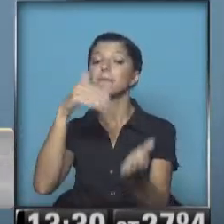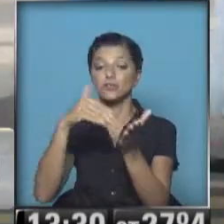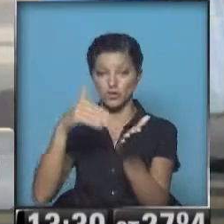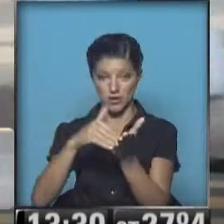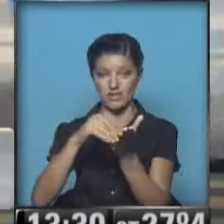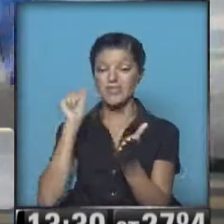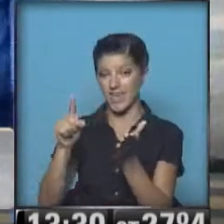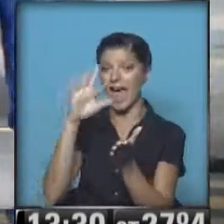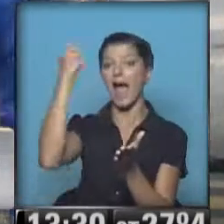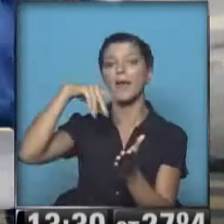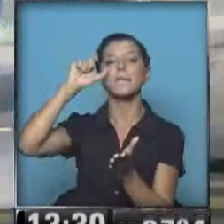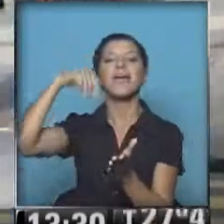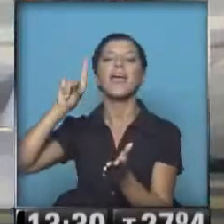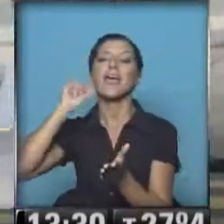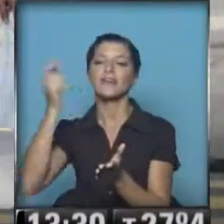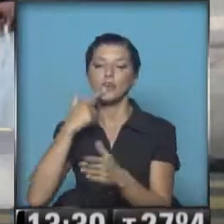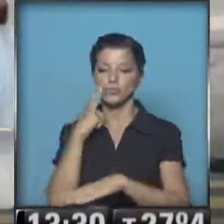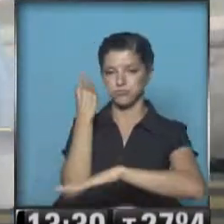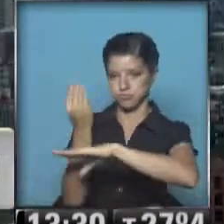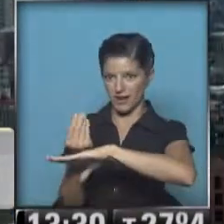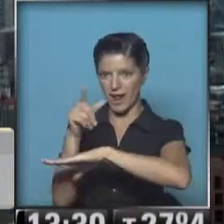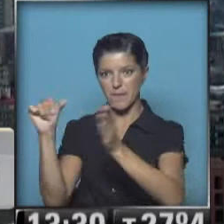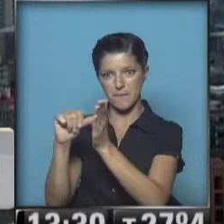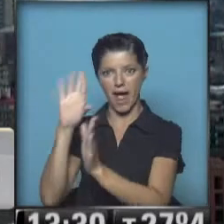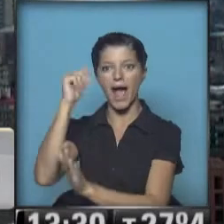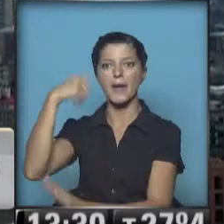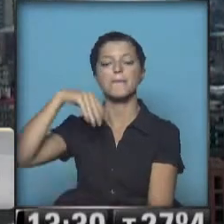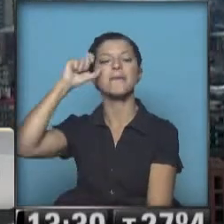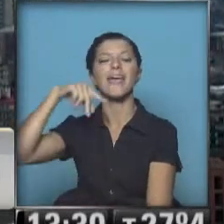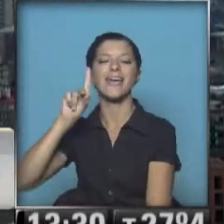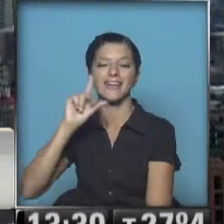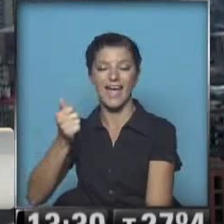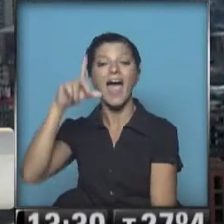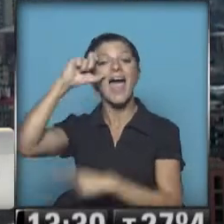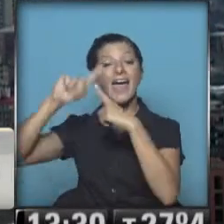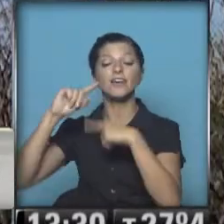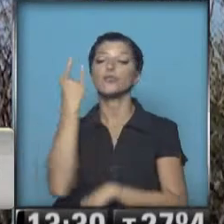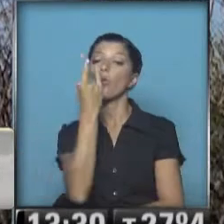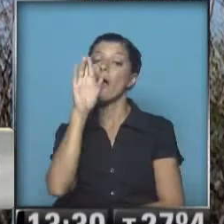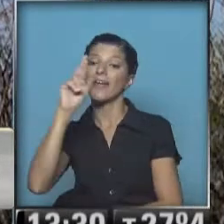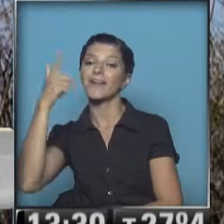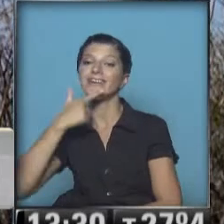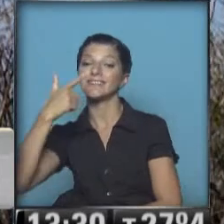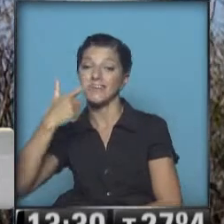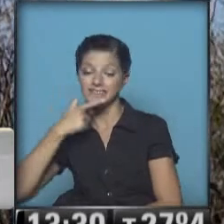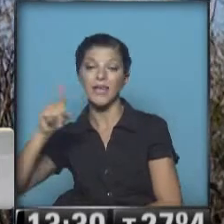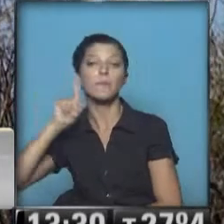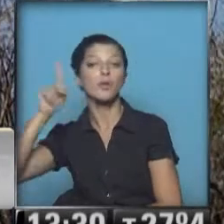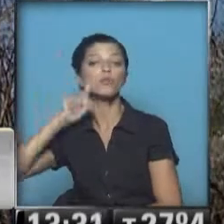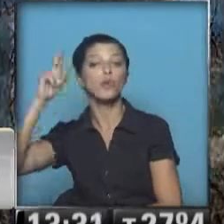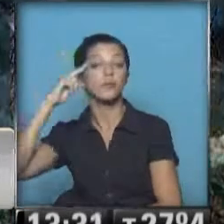de la diáspora en el mundo, viven en Armenia, la ex República Soviética independizada en